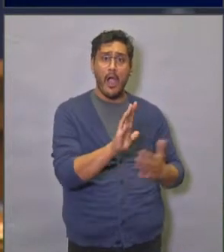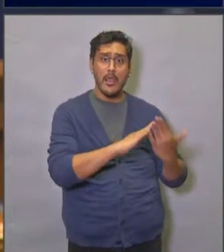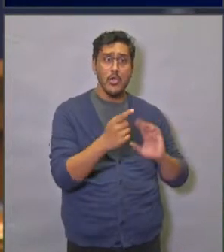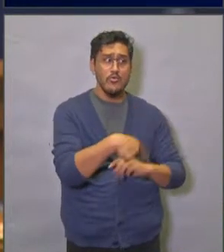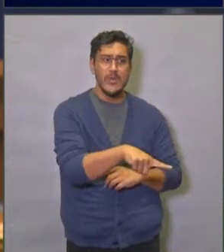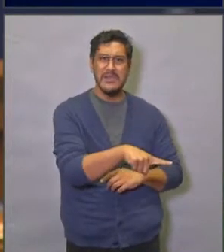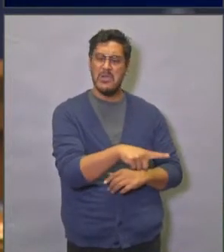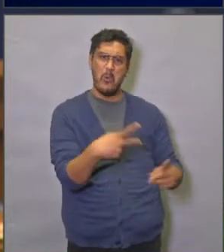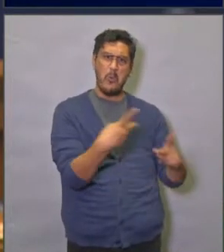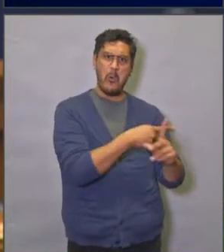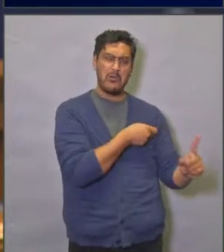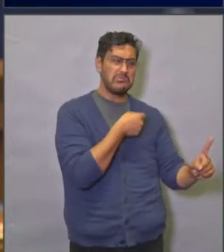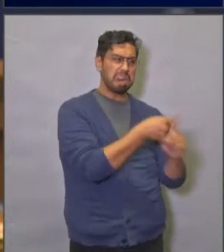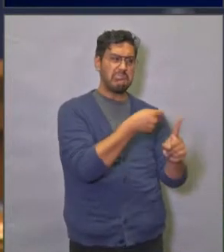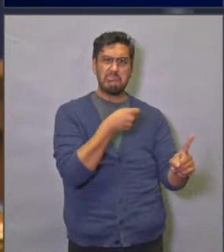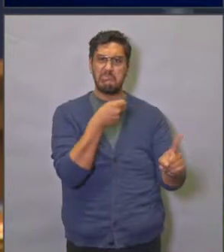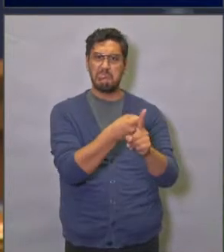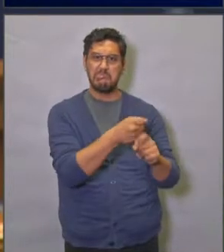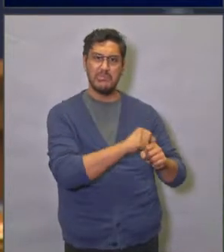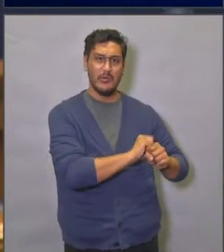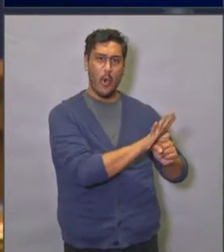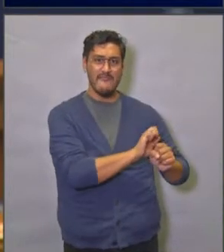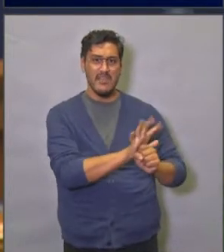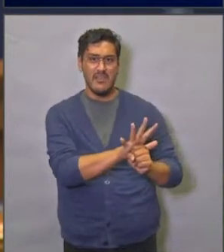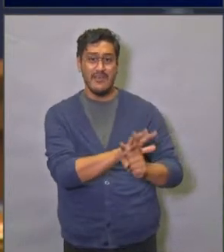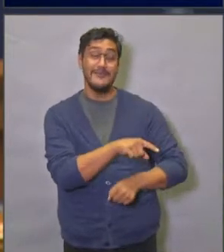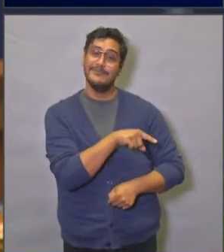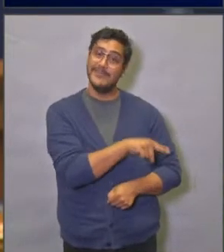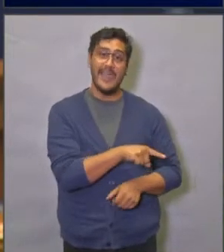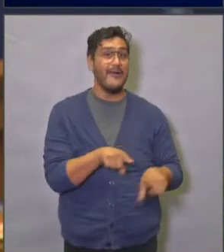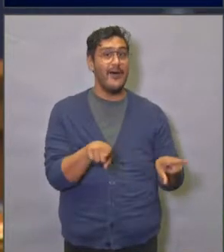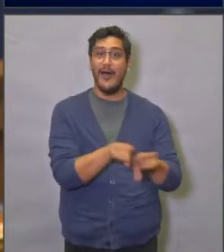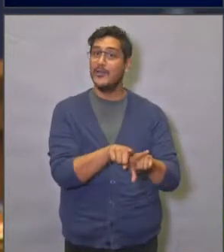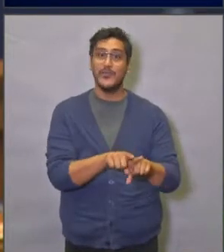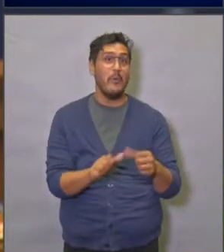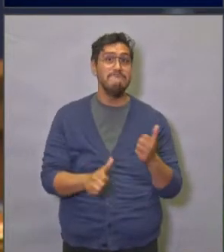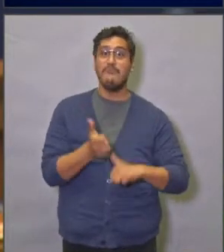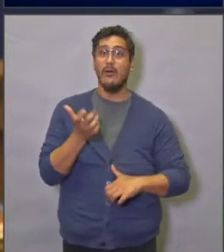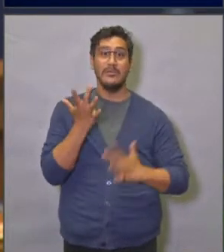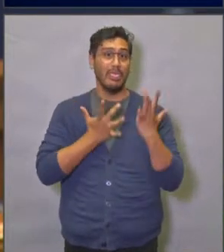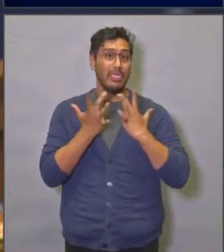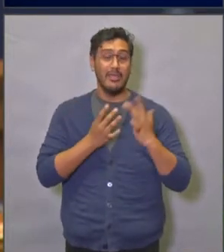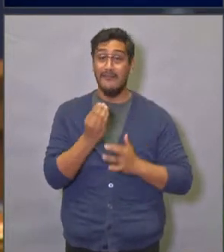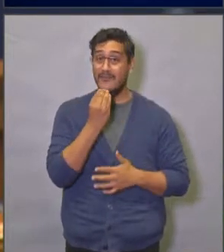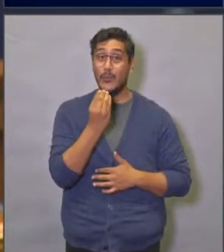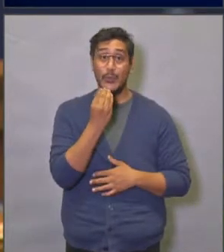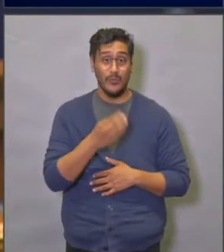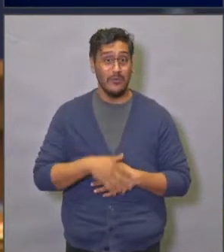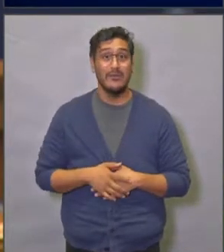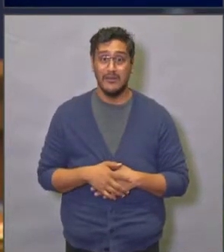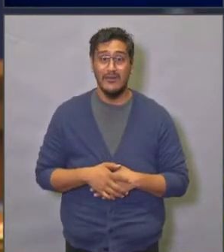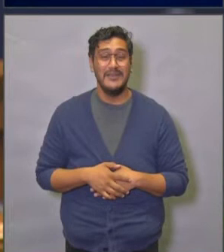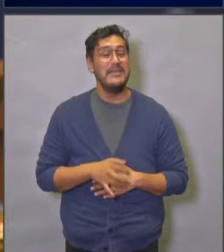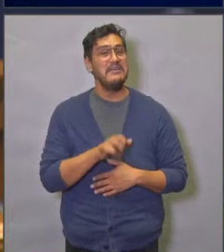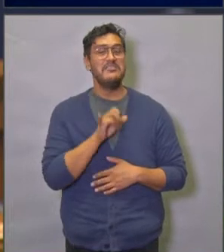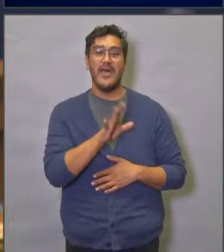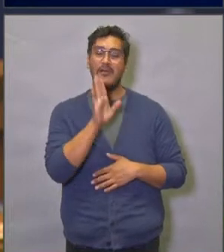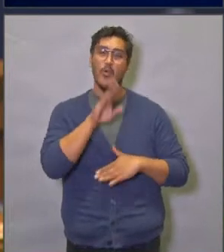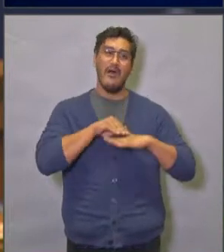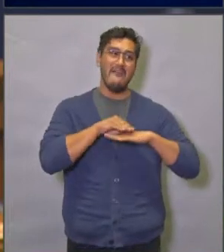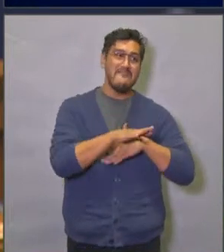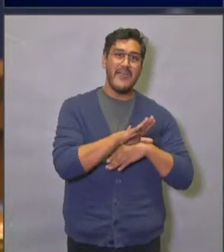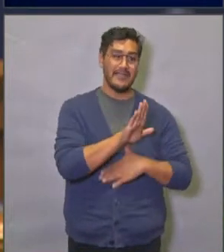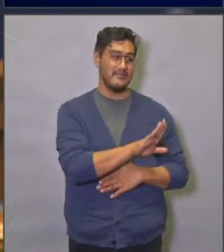por la pandemia, son también las que más sufren por la falta de comida. La falta de comida afecta la dieta de